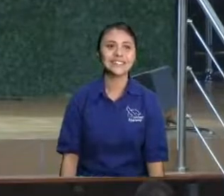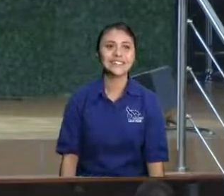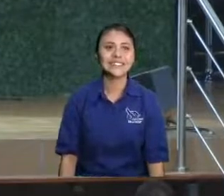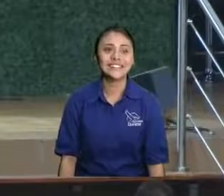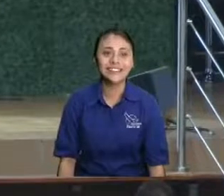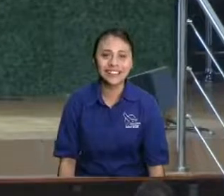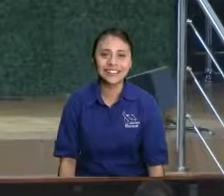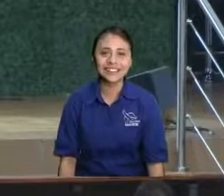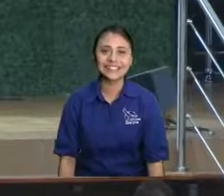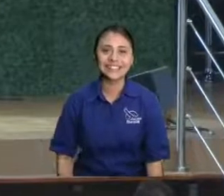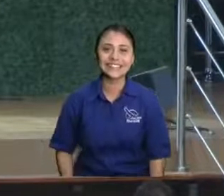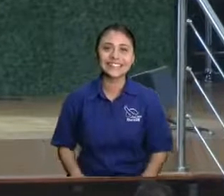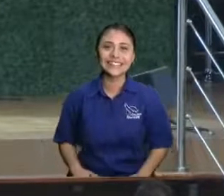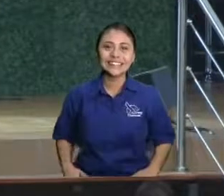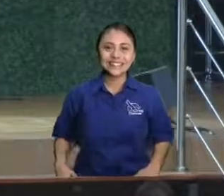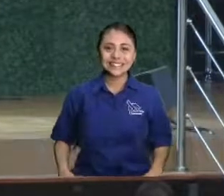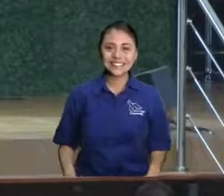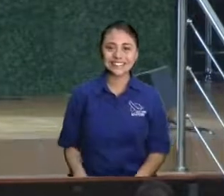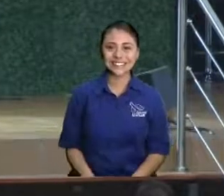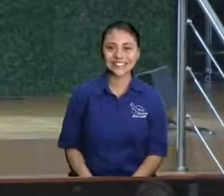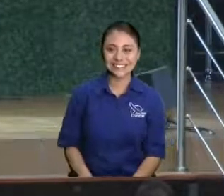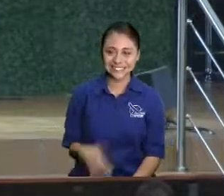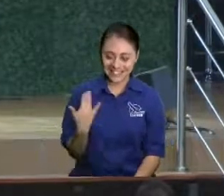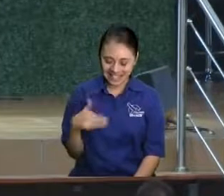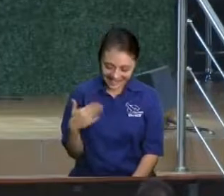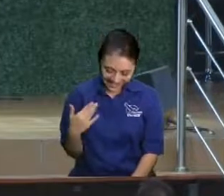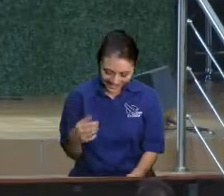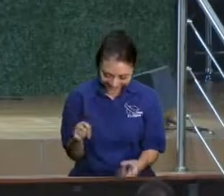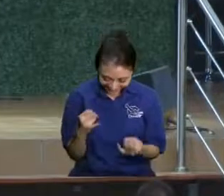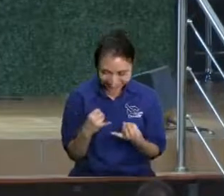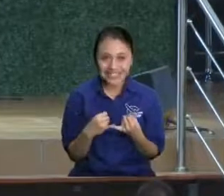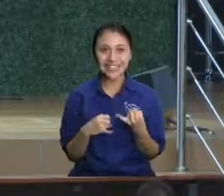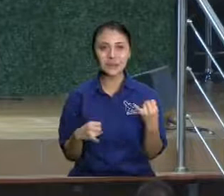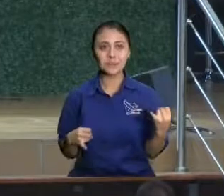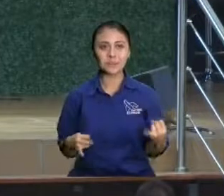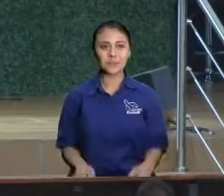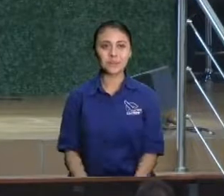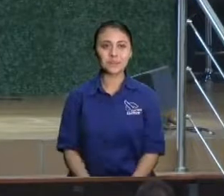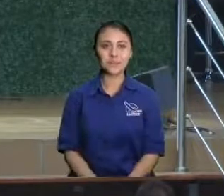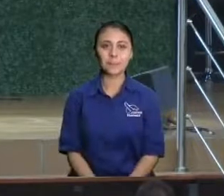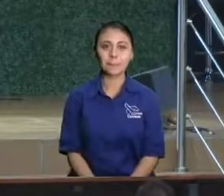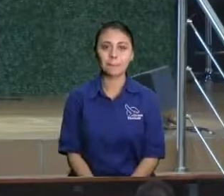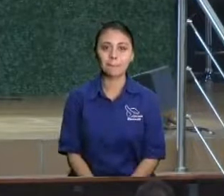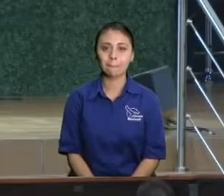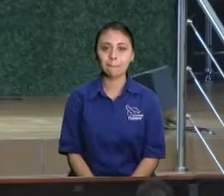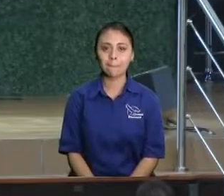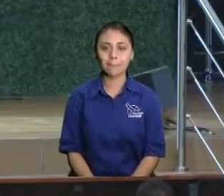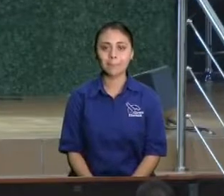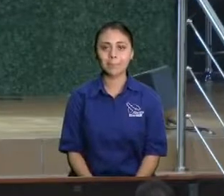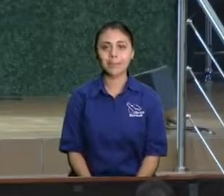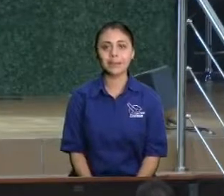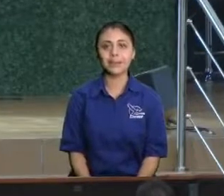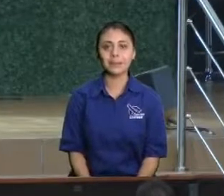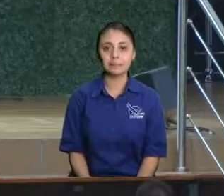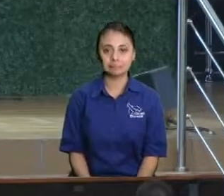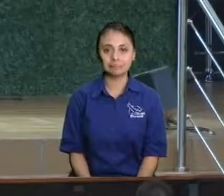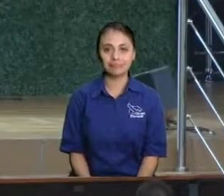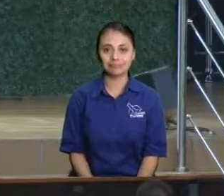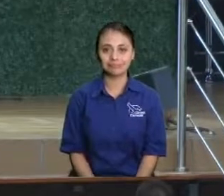¿Cómo vamos de tiempo, Padre Santo? Eso me falta, no puede ser. 4 minutitos. Bueno, está bien.